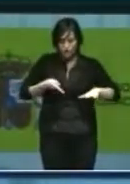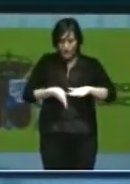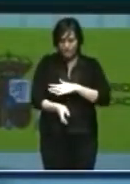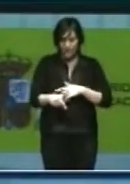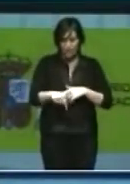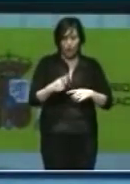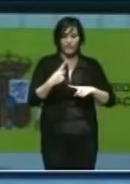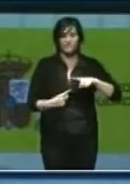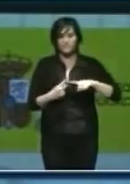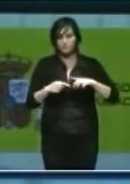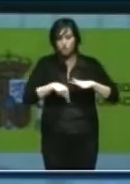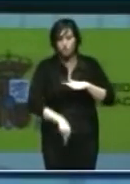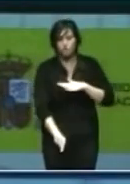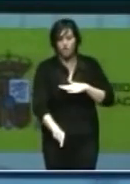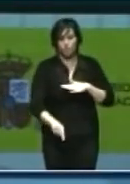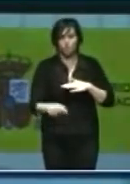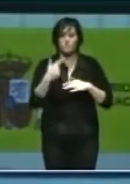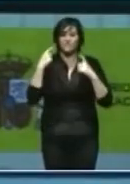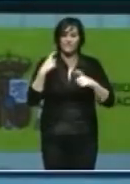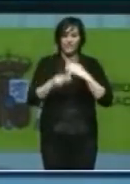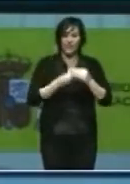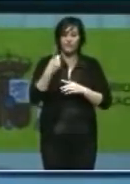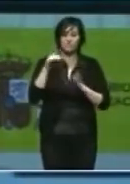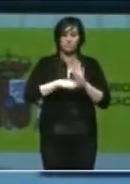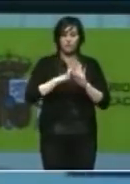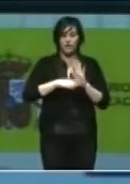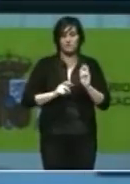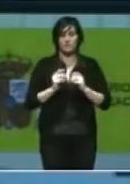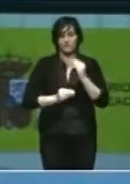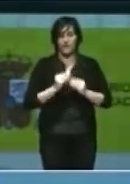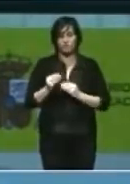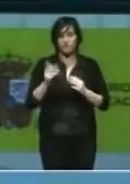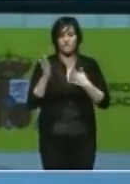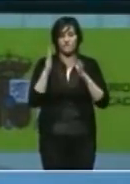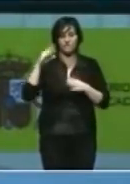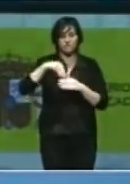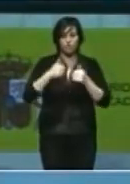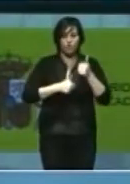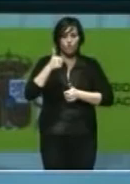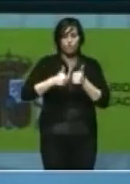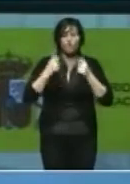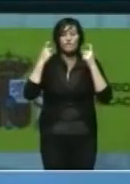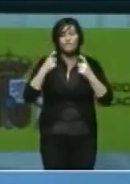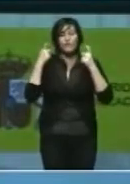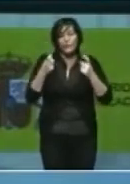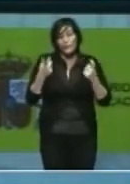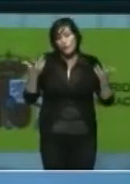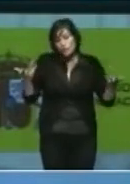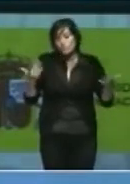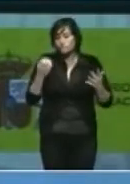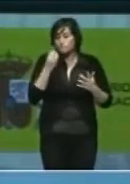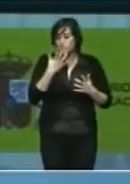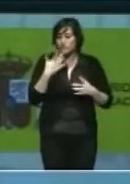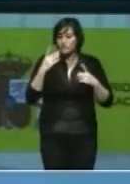encuentran los laboratorios, pues intenta organizar ese programa que había sido dado en las fases del concurso, intentando, bueno, que luego